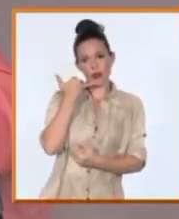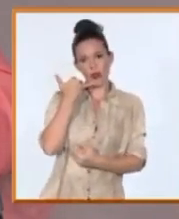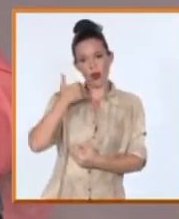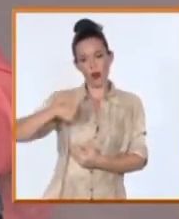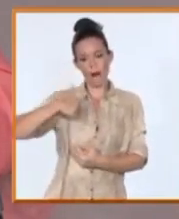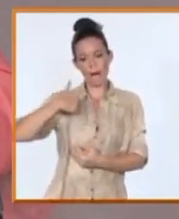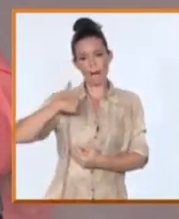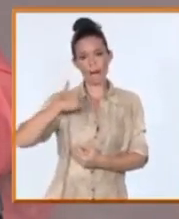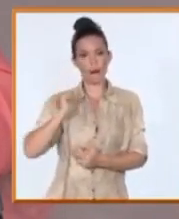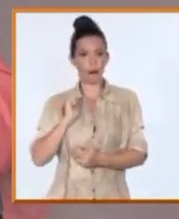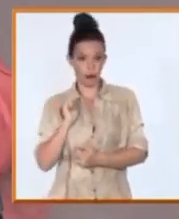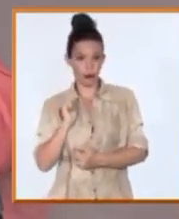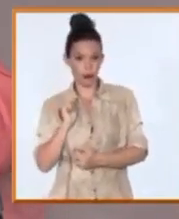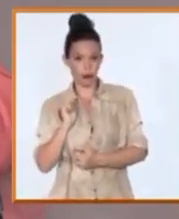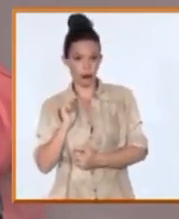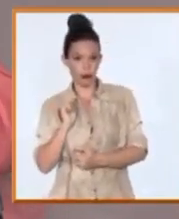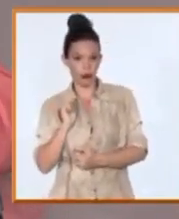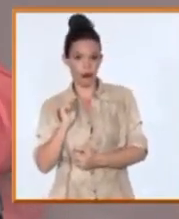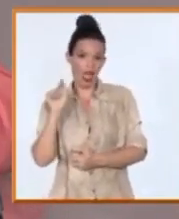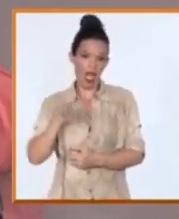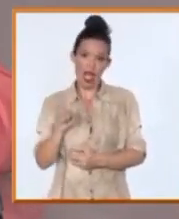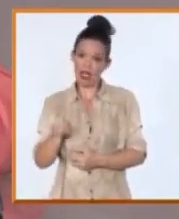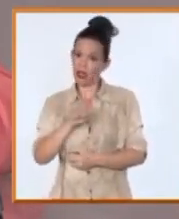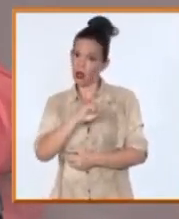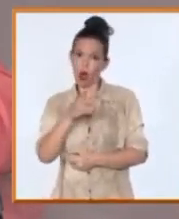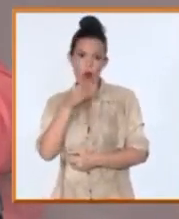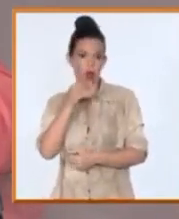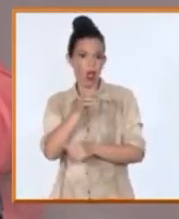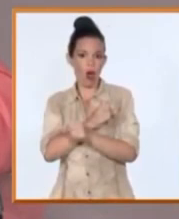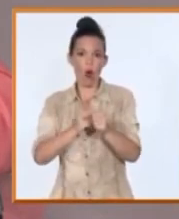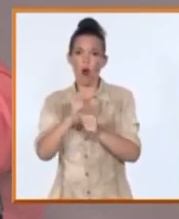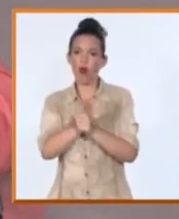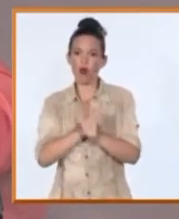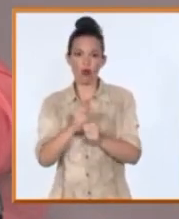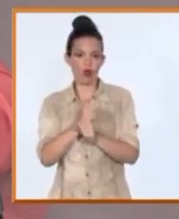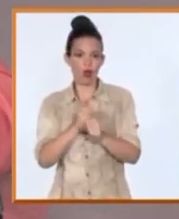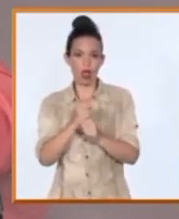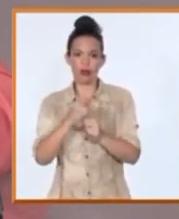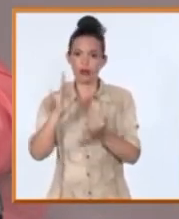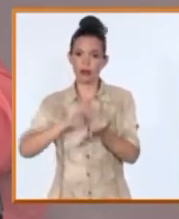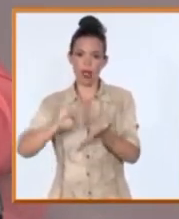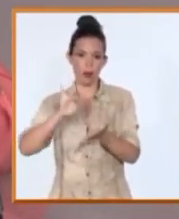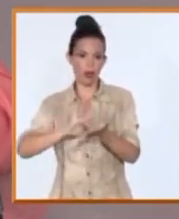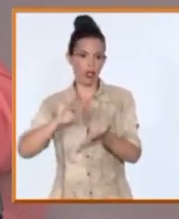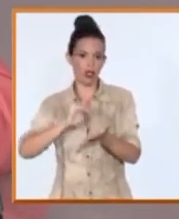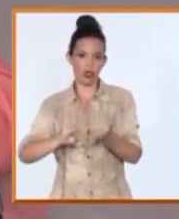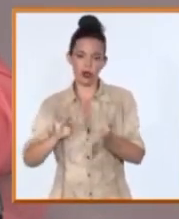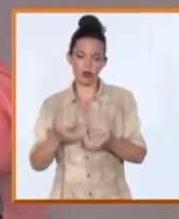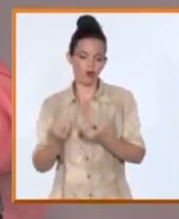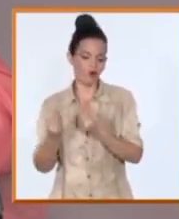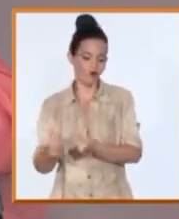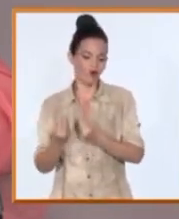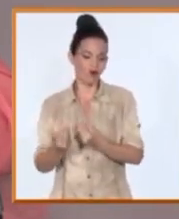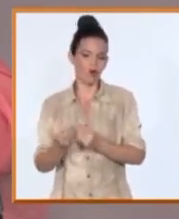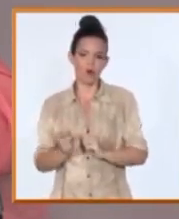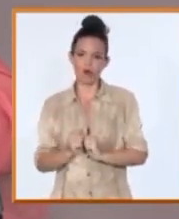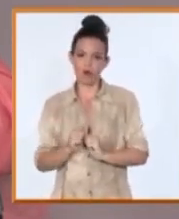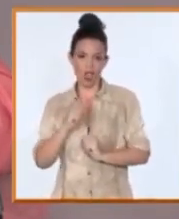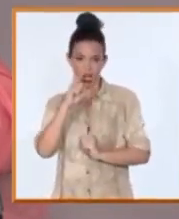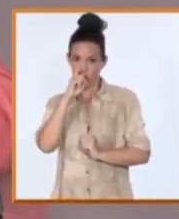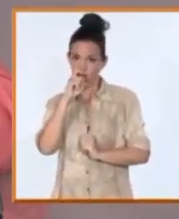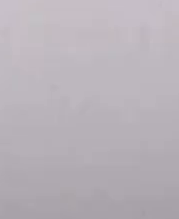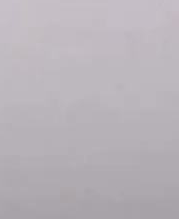que hoy están limitados a realizar la compra porque hoy la peca solo funciona para aplicaciones Android puedan comprar